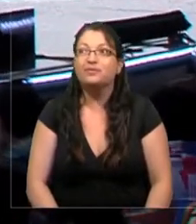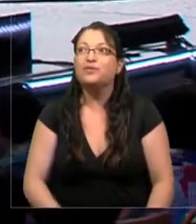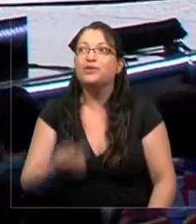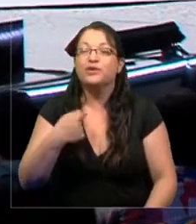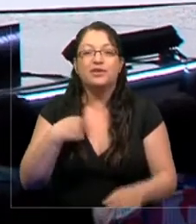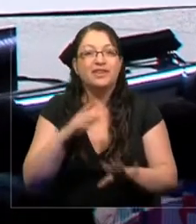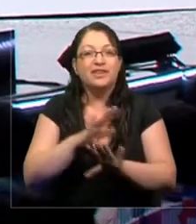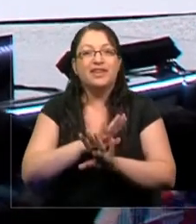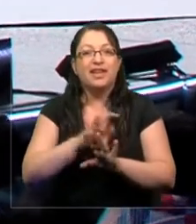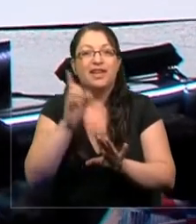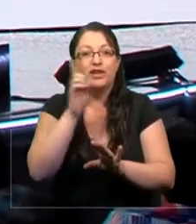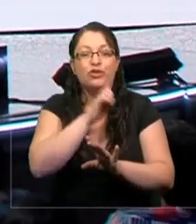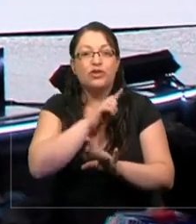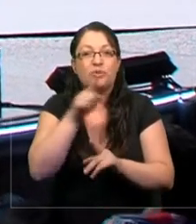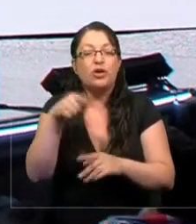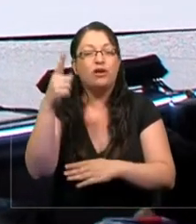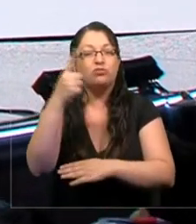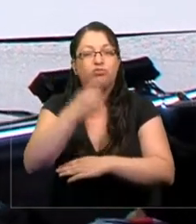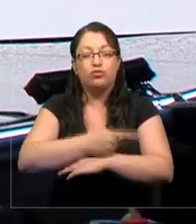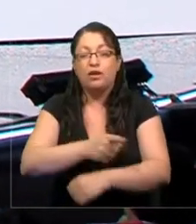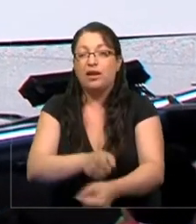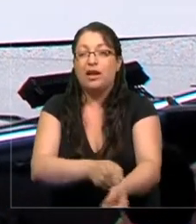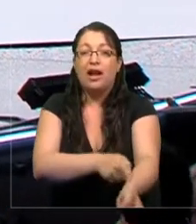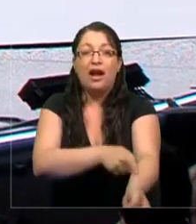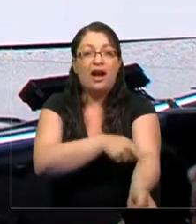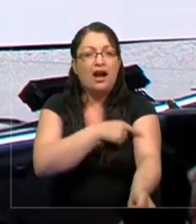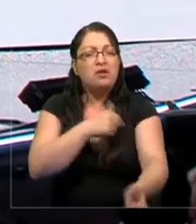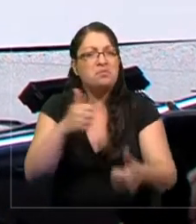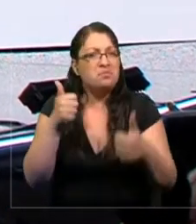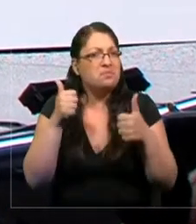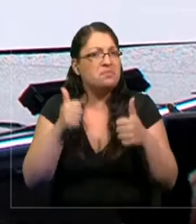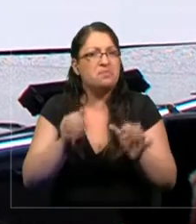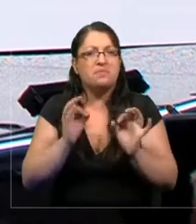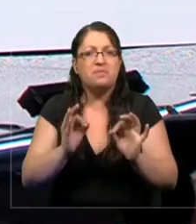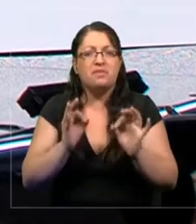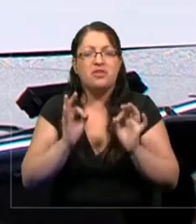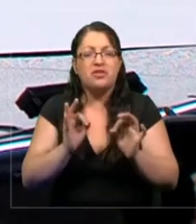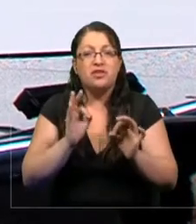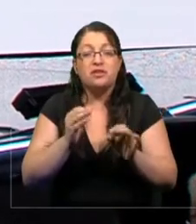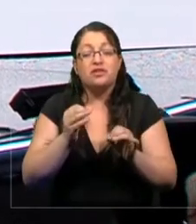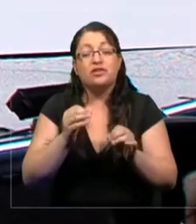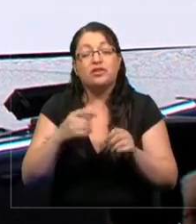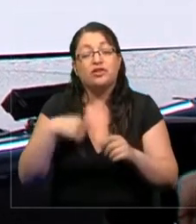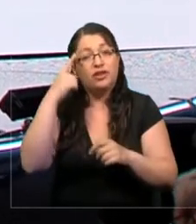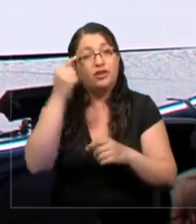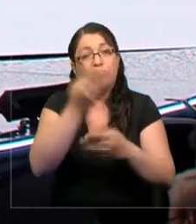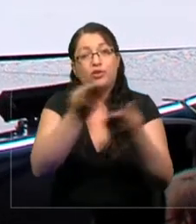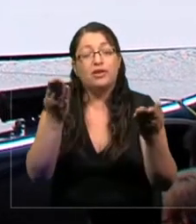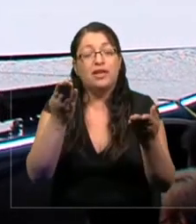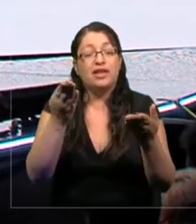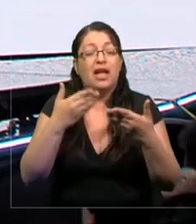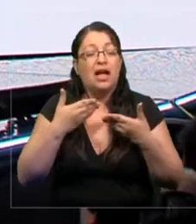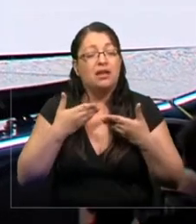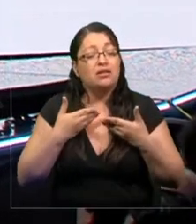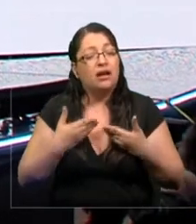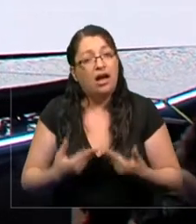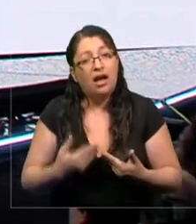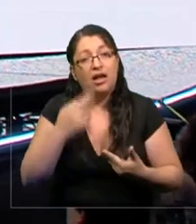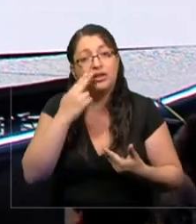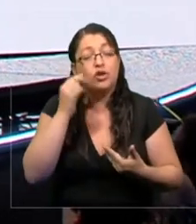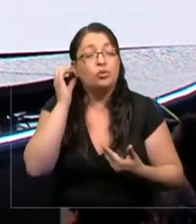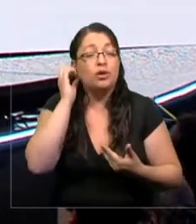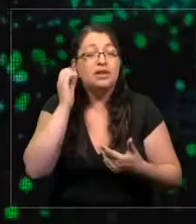día que ha sido largo y muy fructífero seguramente están cansadas y cansados así que les pido un último